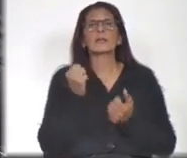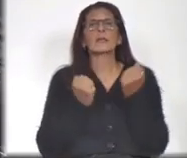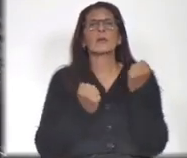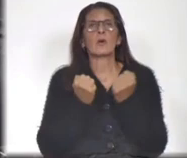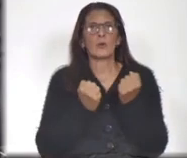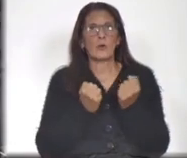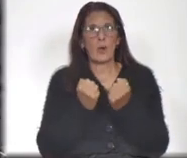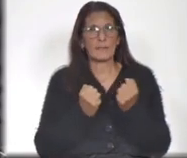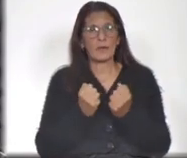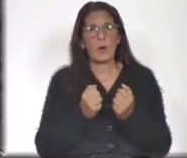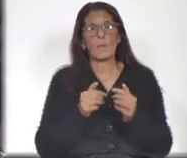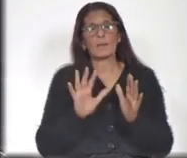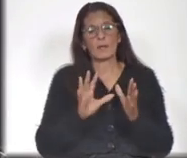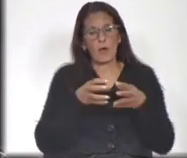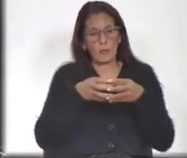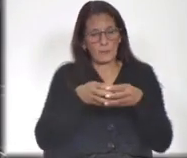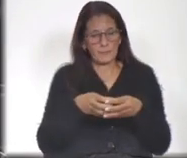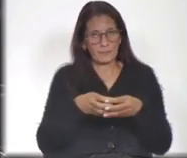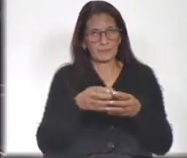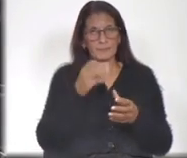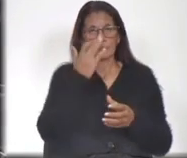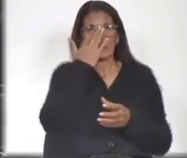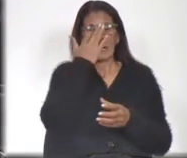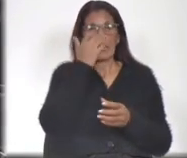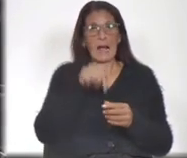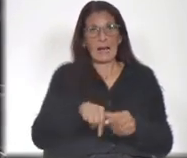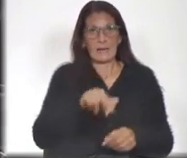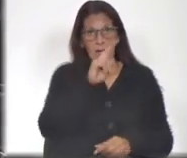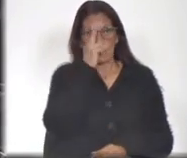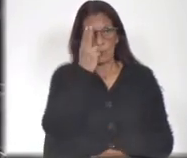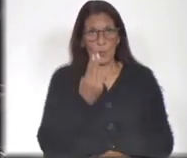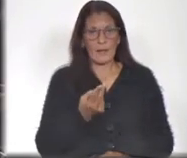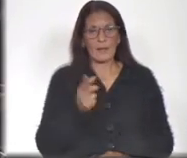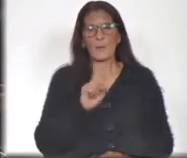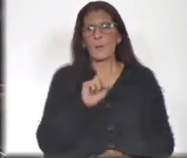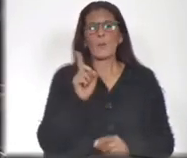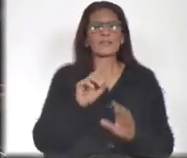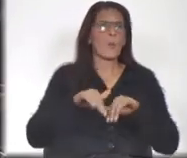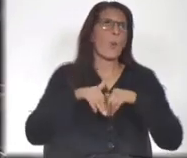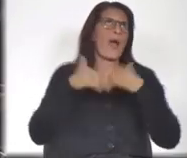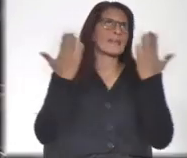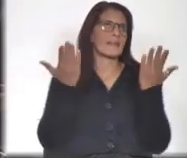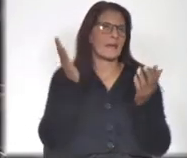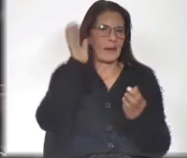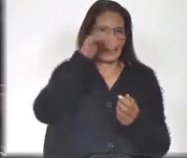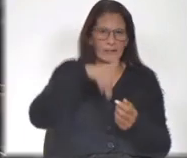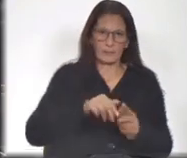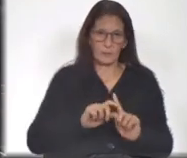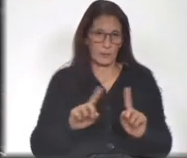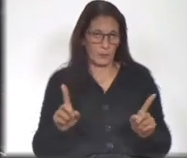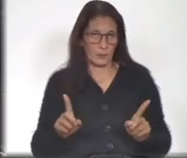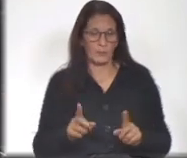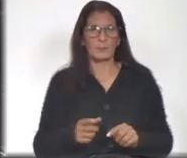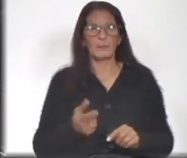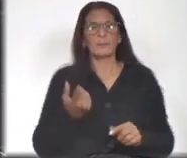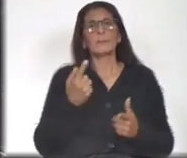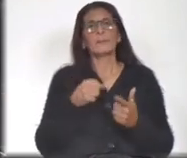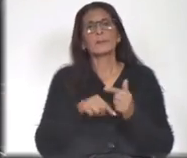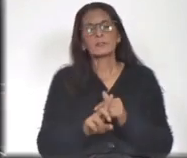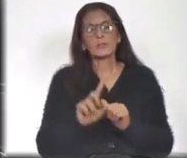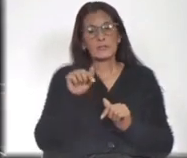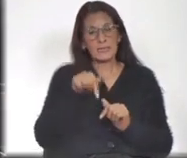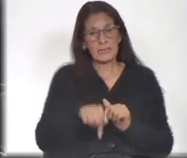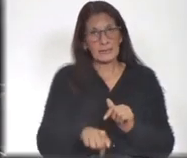económico muy particular de nuestro país. No es cualquier contexto. Entonces,